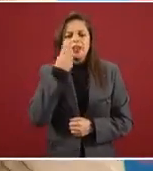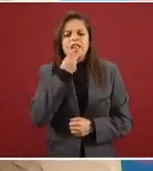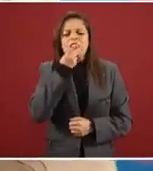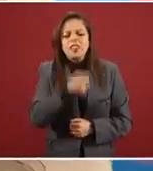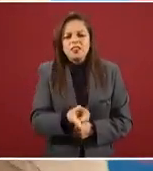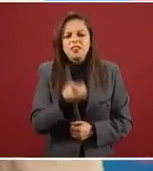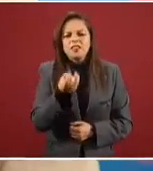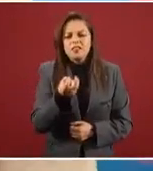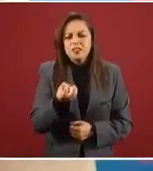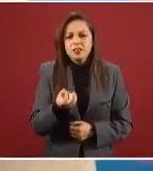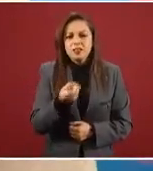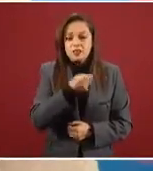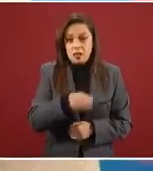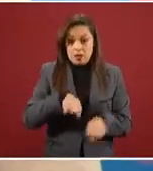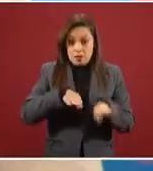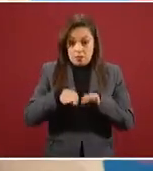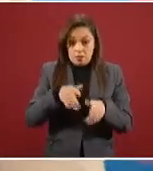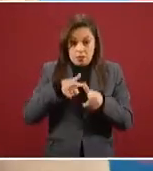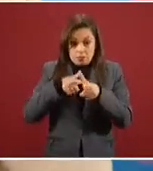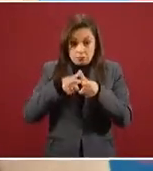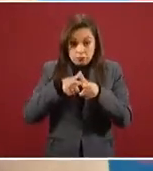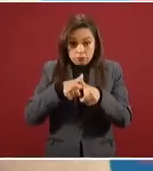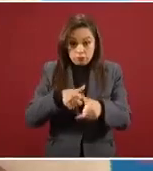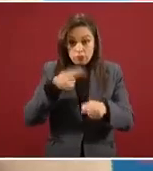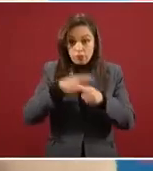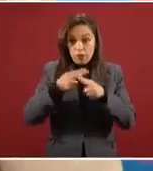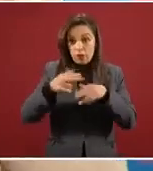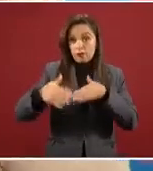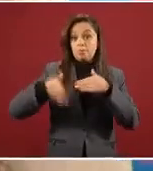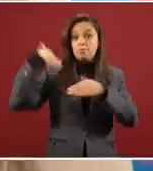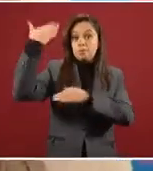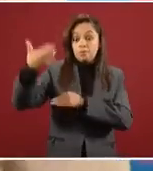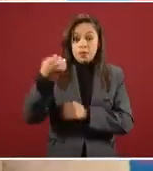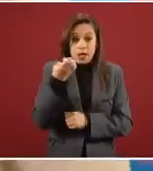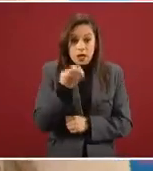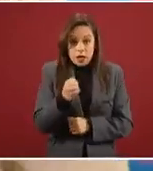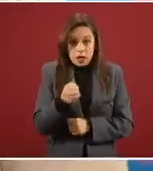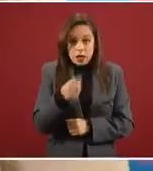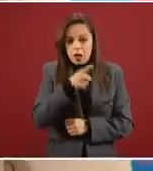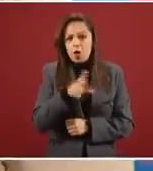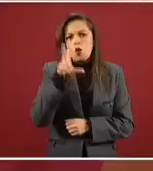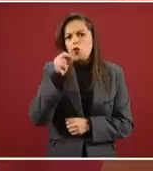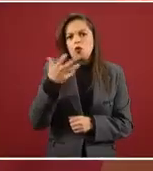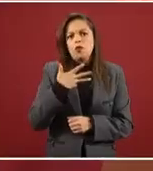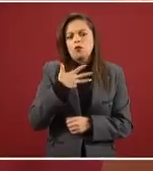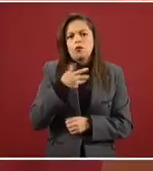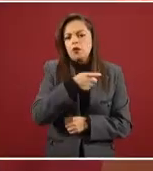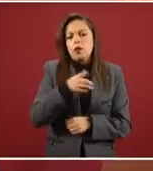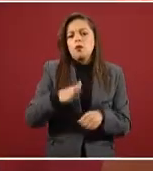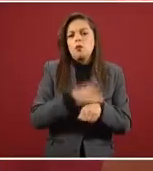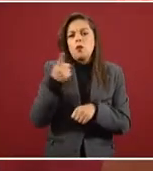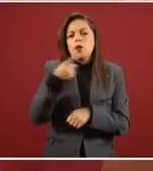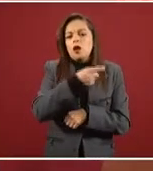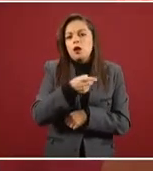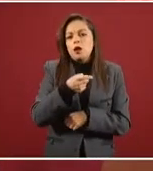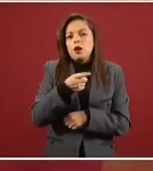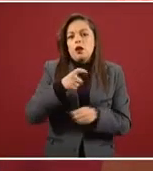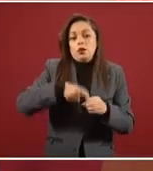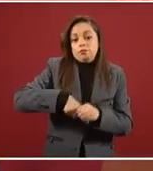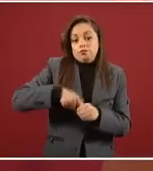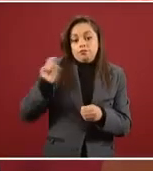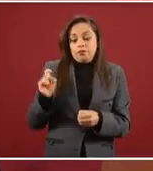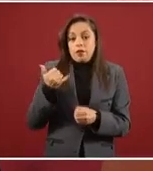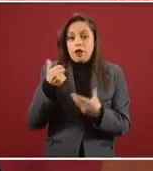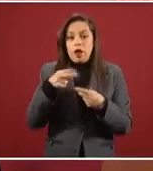a continuar en enero, no hay una justificación para que se dé de baja en diciembre y recontratarlos